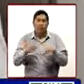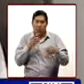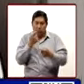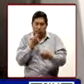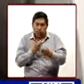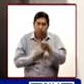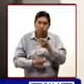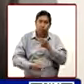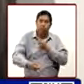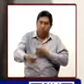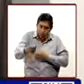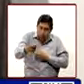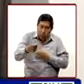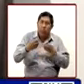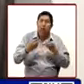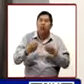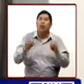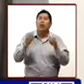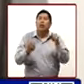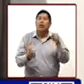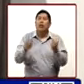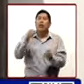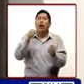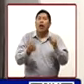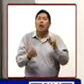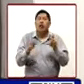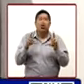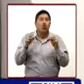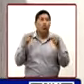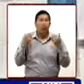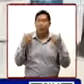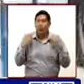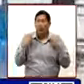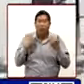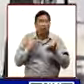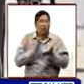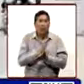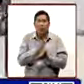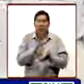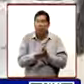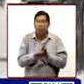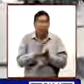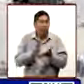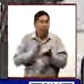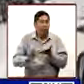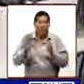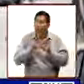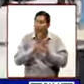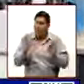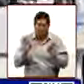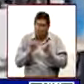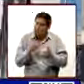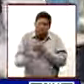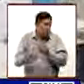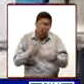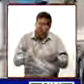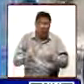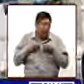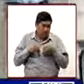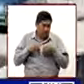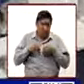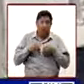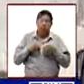transacción de la compra y venta de un vehículo motorizado indocumentado. Estas cuatro personas proceden a